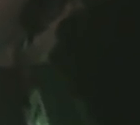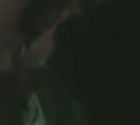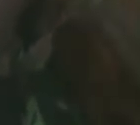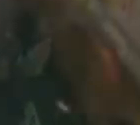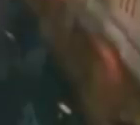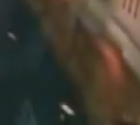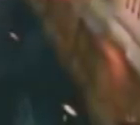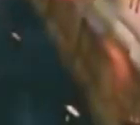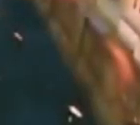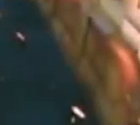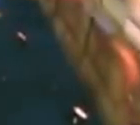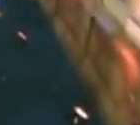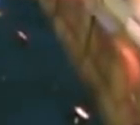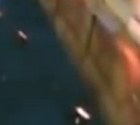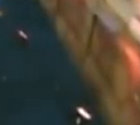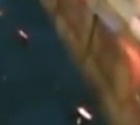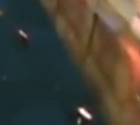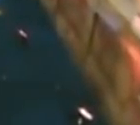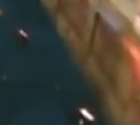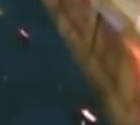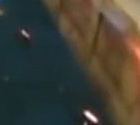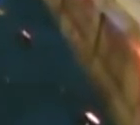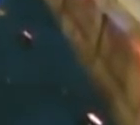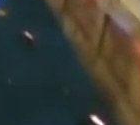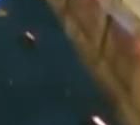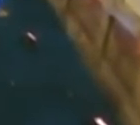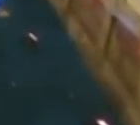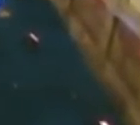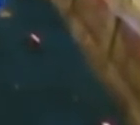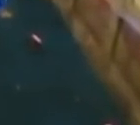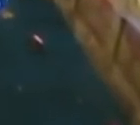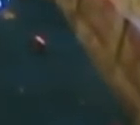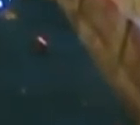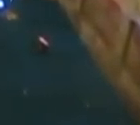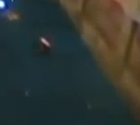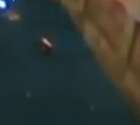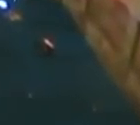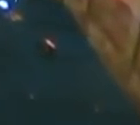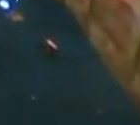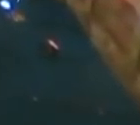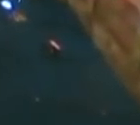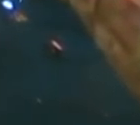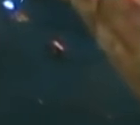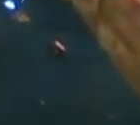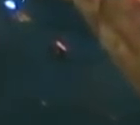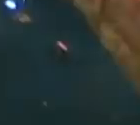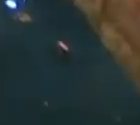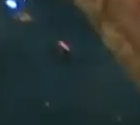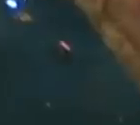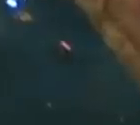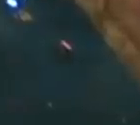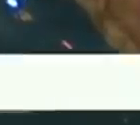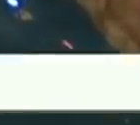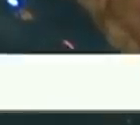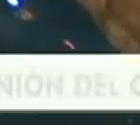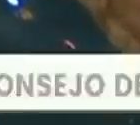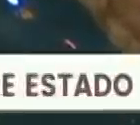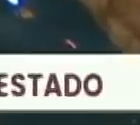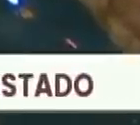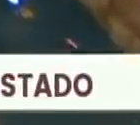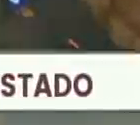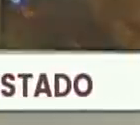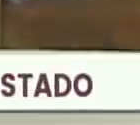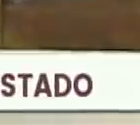Bueno, buenas noches a toda Venezuela. Mis saludos a todos los venezolanos, a todos los